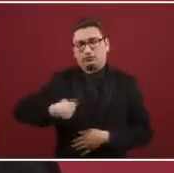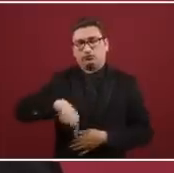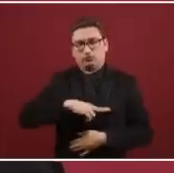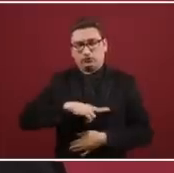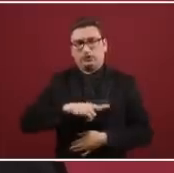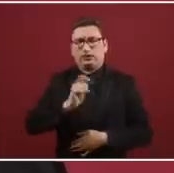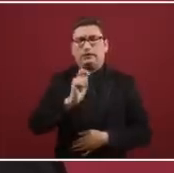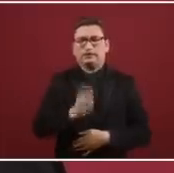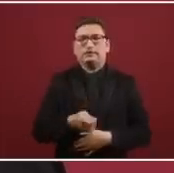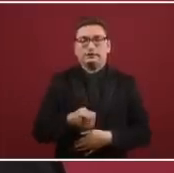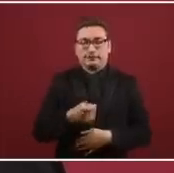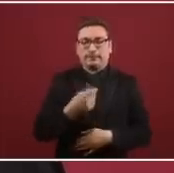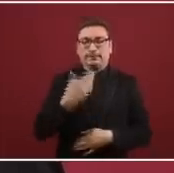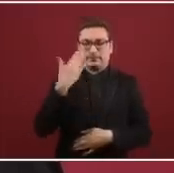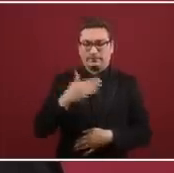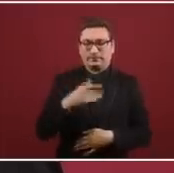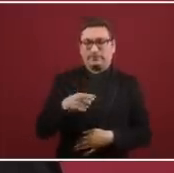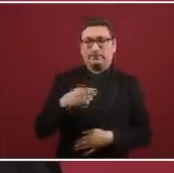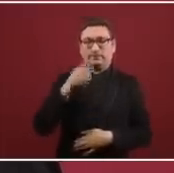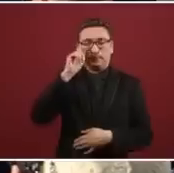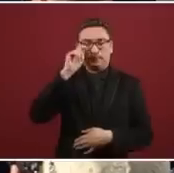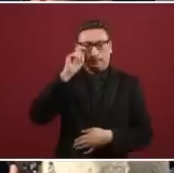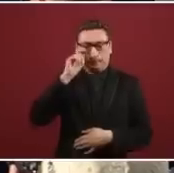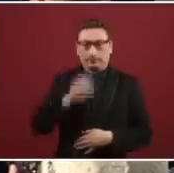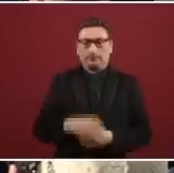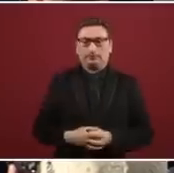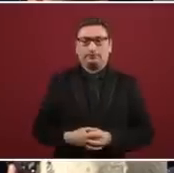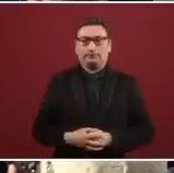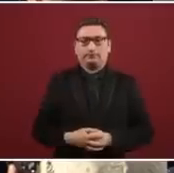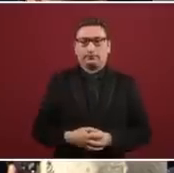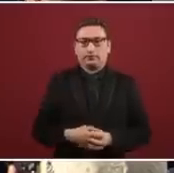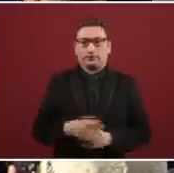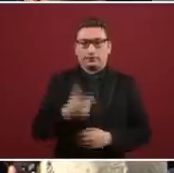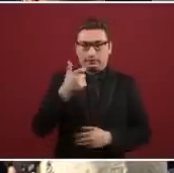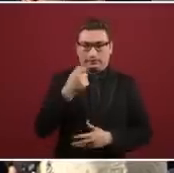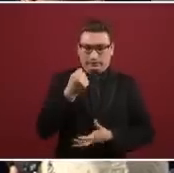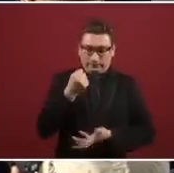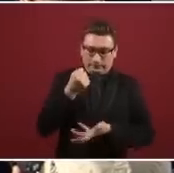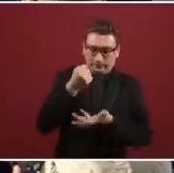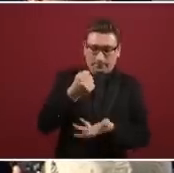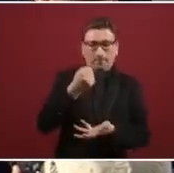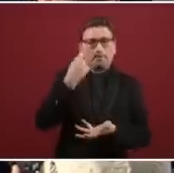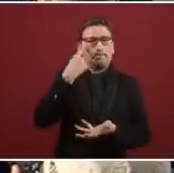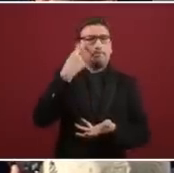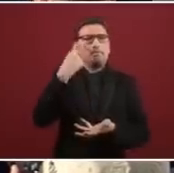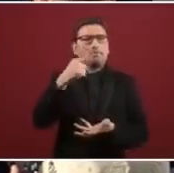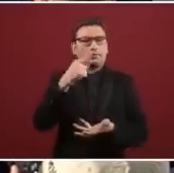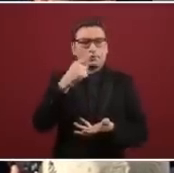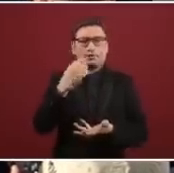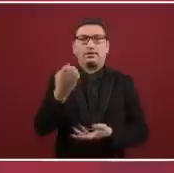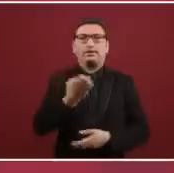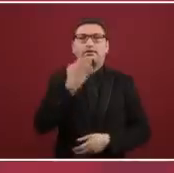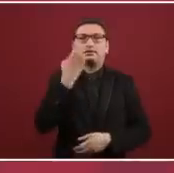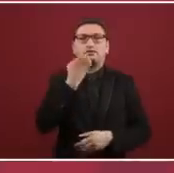entregar de manera directa los fondos para el mantenimiento de las escuelas a la Sociedad de Padres